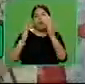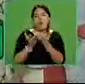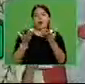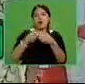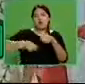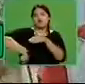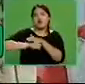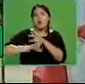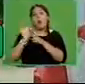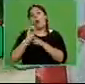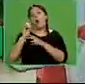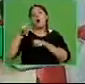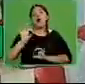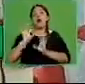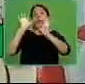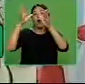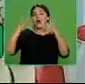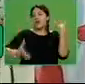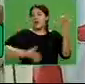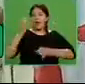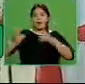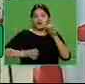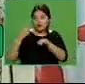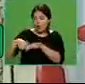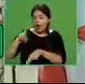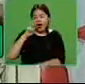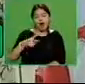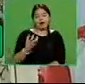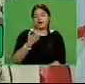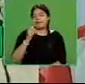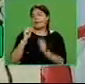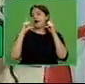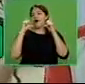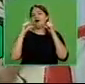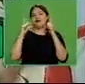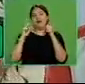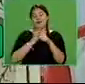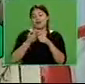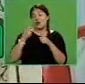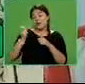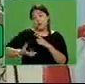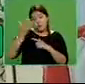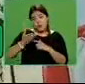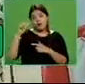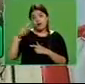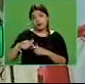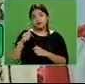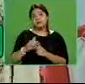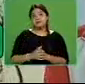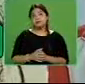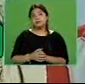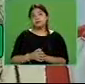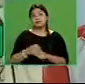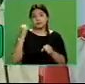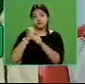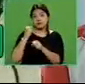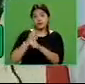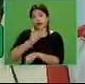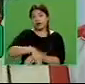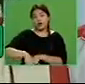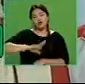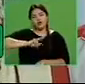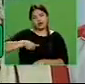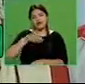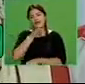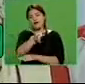fútbol, un balón de voleibol, la emoción que transmitían esos niños era impresionante. Y lo importante, presidente, de este vicepresidente de este gobierno de calle, es que